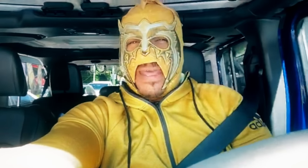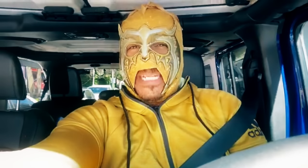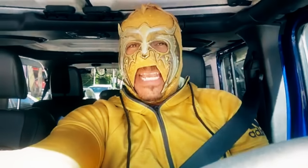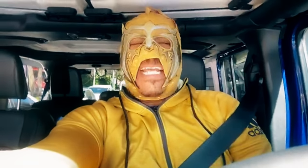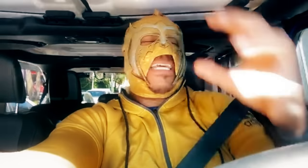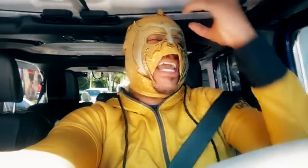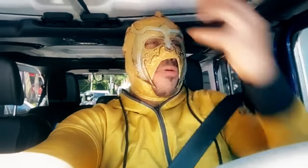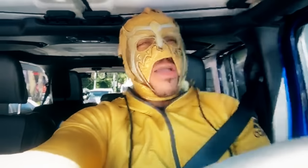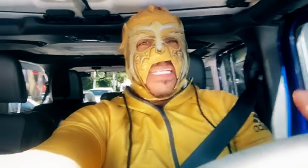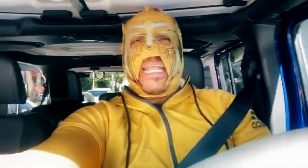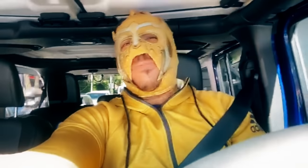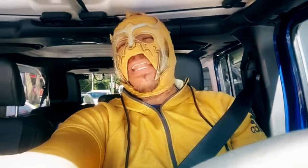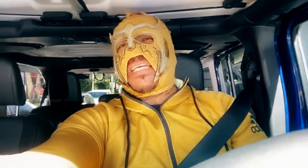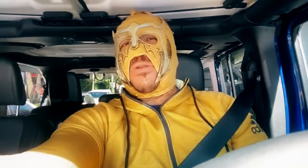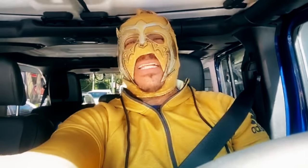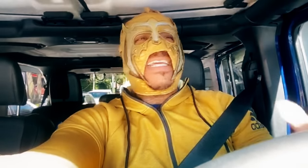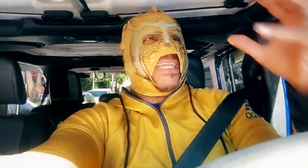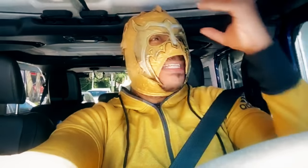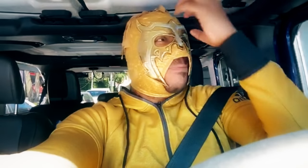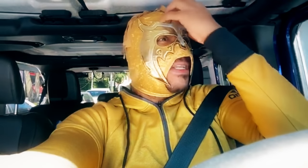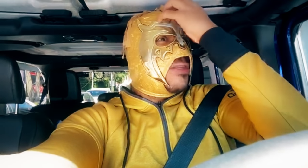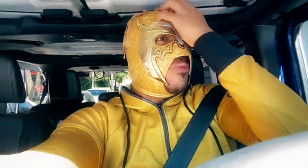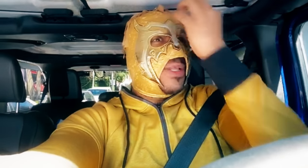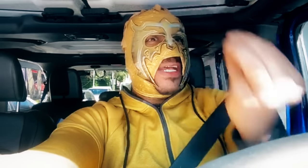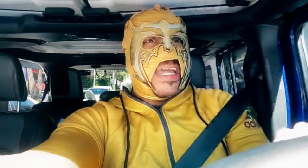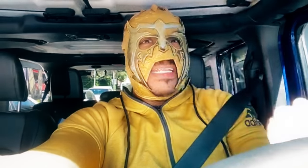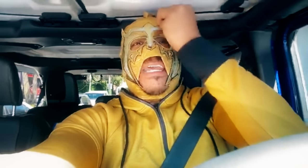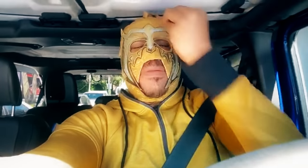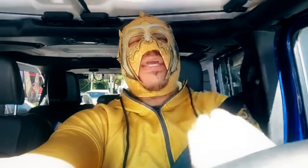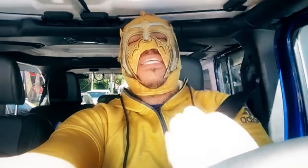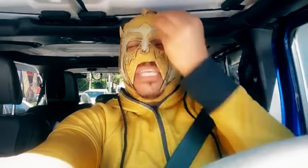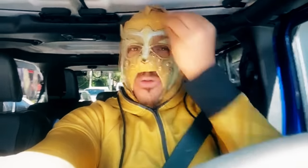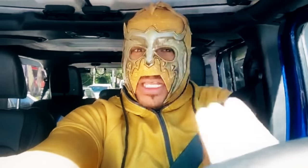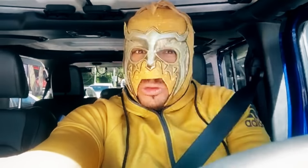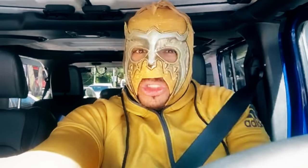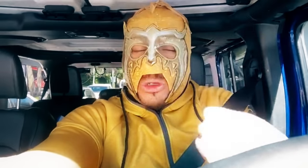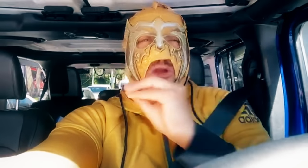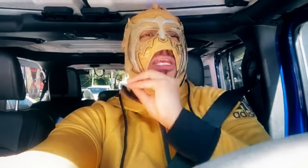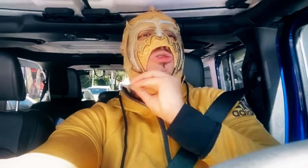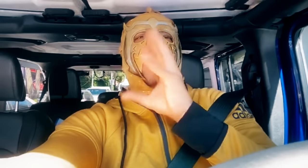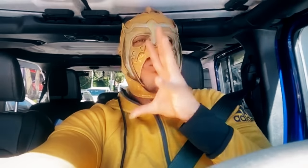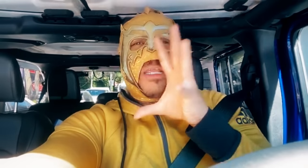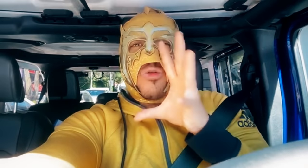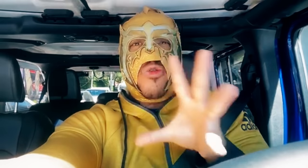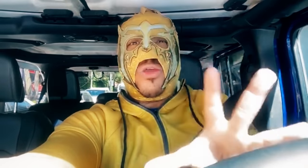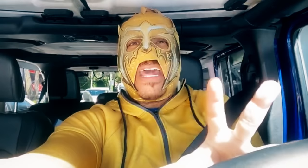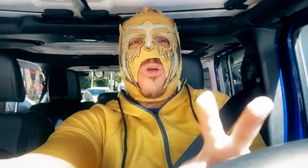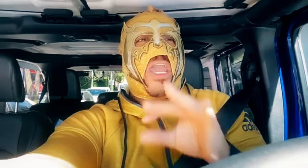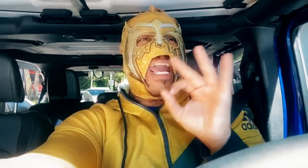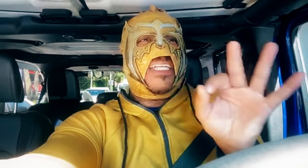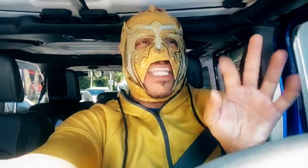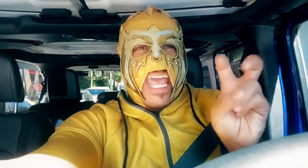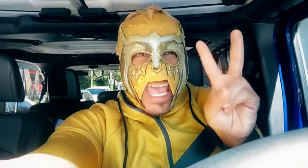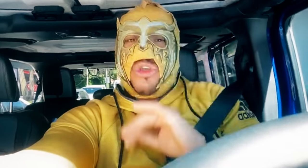pasado ni madres. Así que pónganse las pilas, cabrones, dejen de estar pensando pendejadas y aplíquense, sí, cuídense un chingo. Ningún